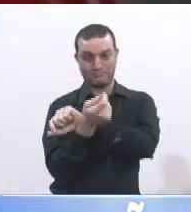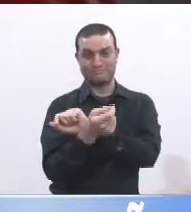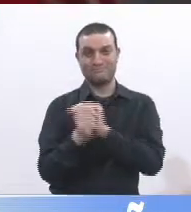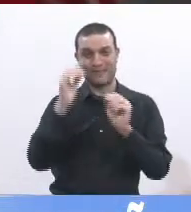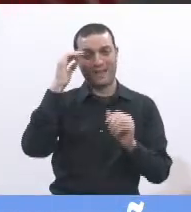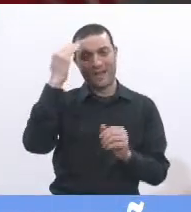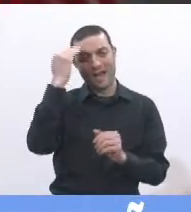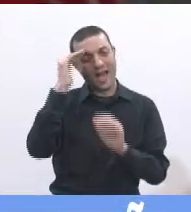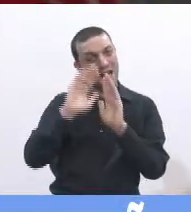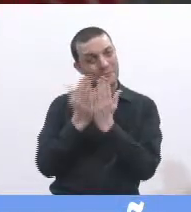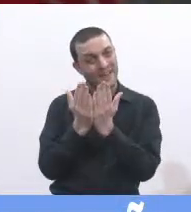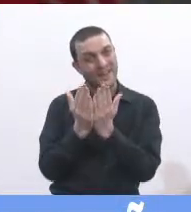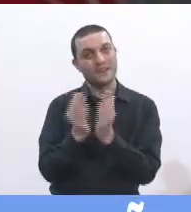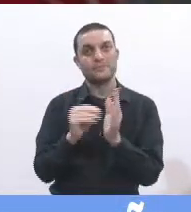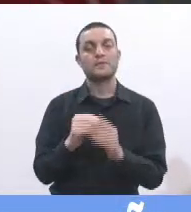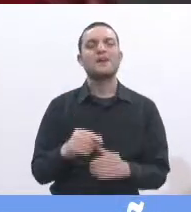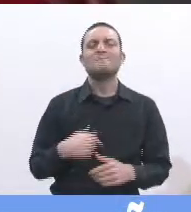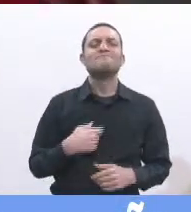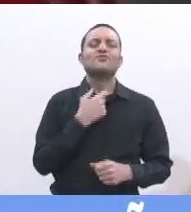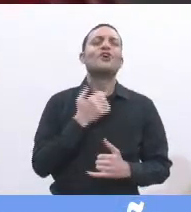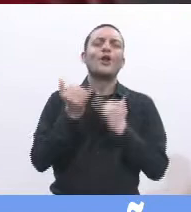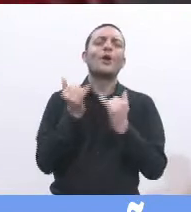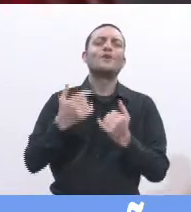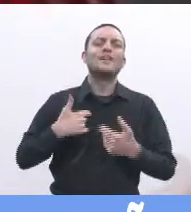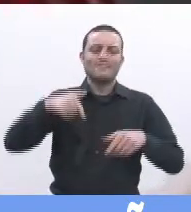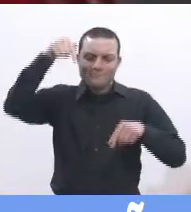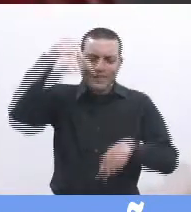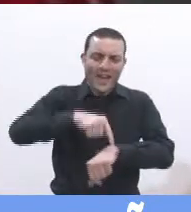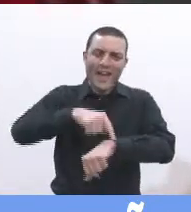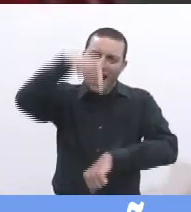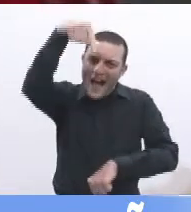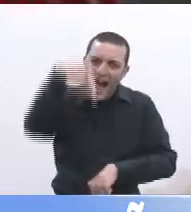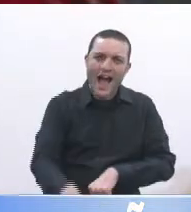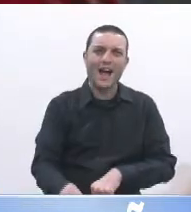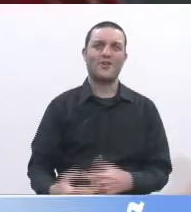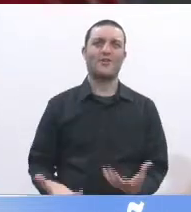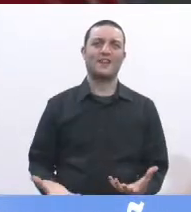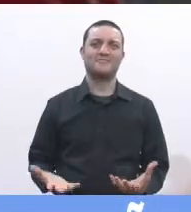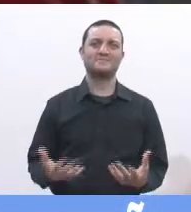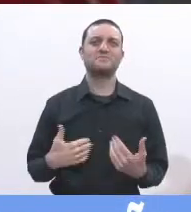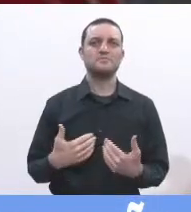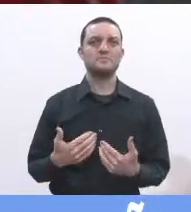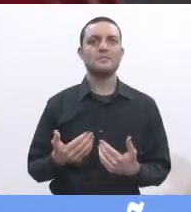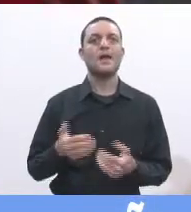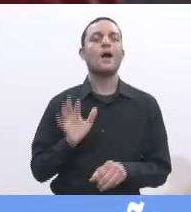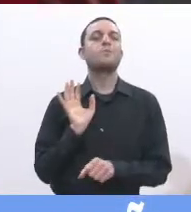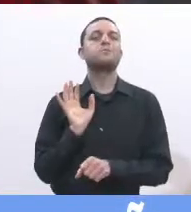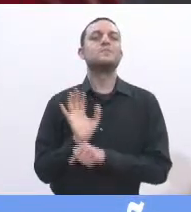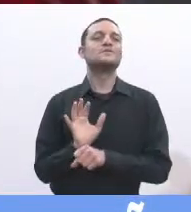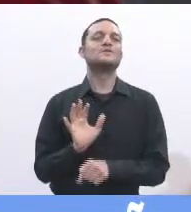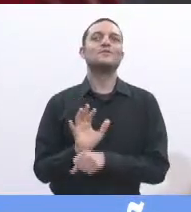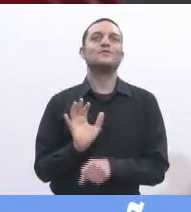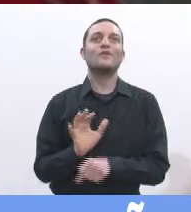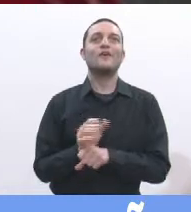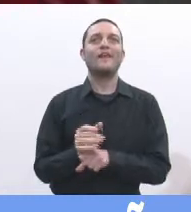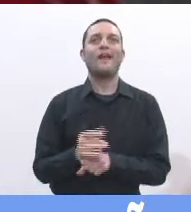ser una obra, de acuerdo a lo que uno escucha, puede ser esas obras que pueden ser tragedias, que pueden ser comedias, de donde